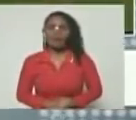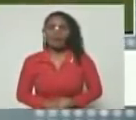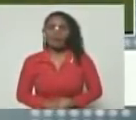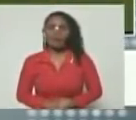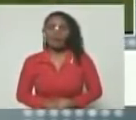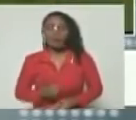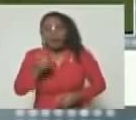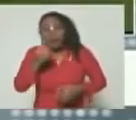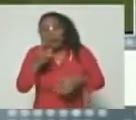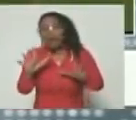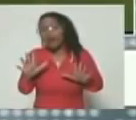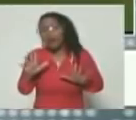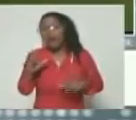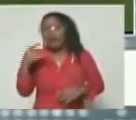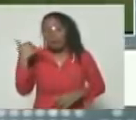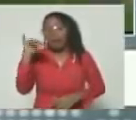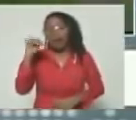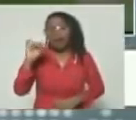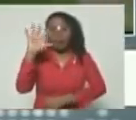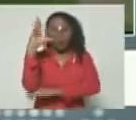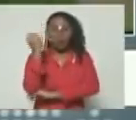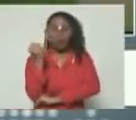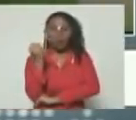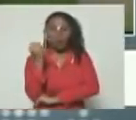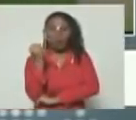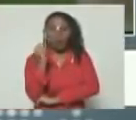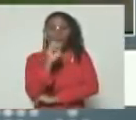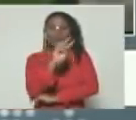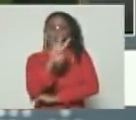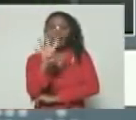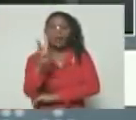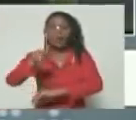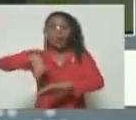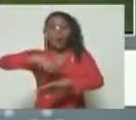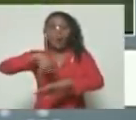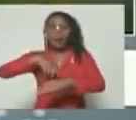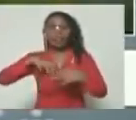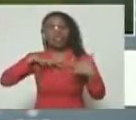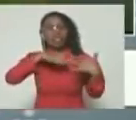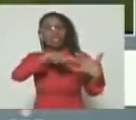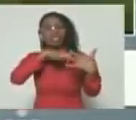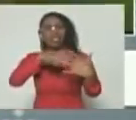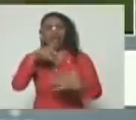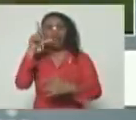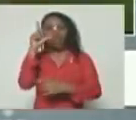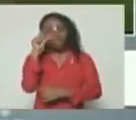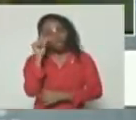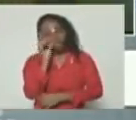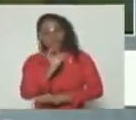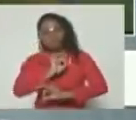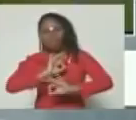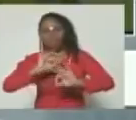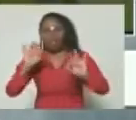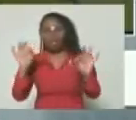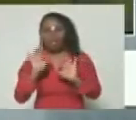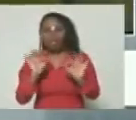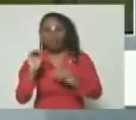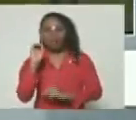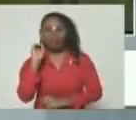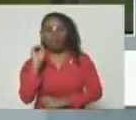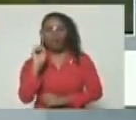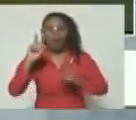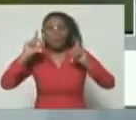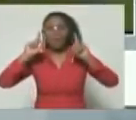Y bueno, se logró. En 24 horas de combate sin dormir, los